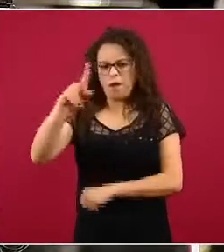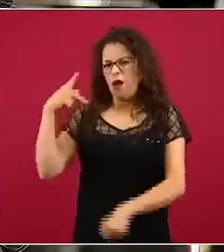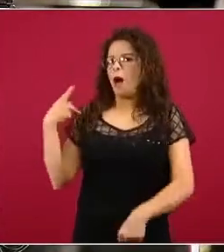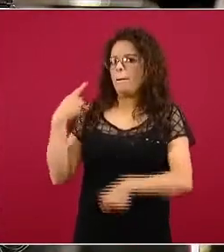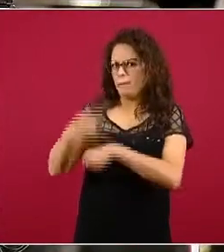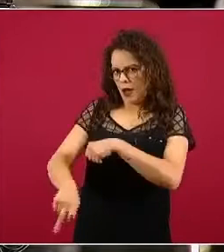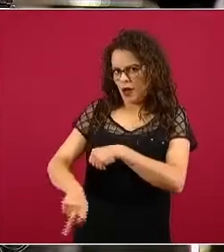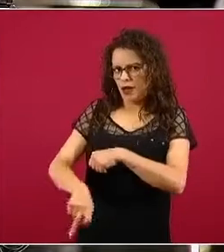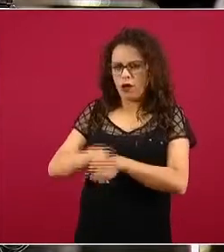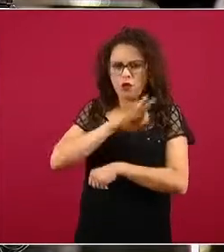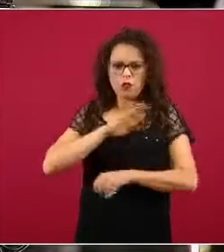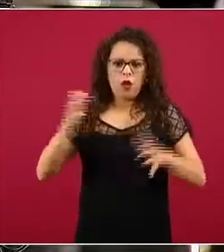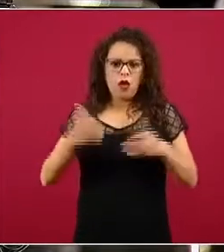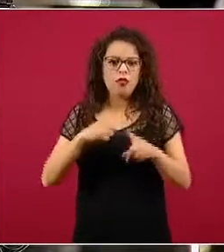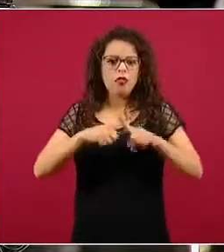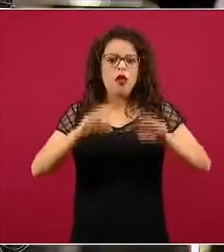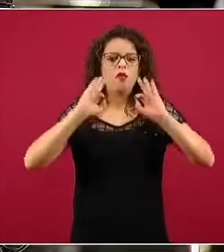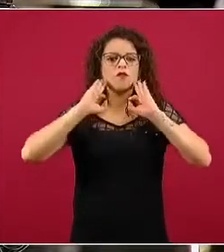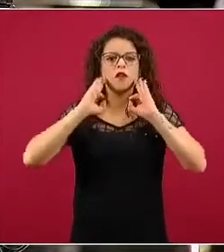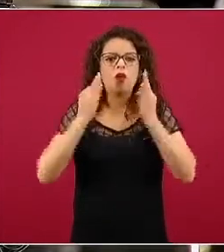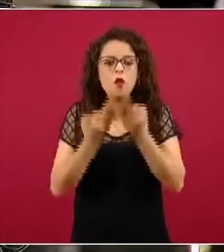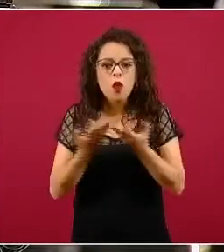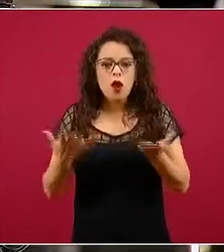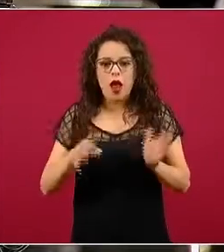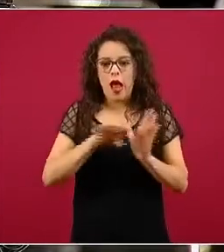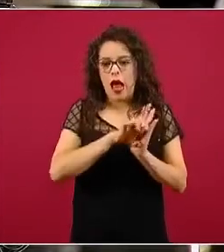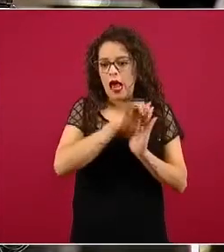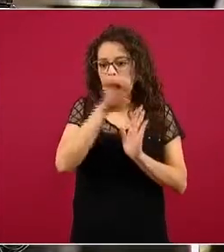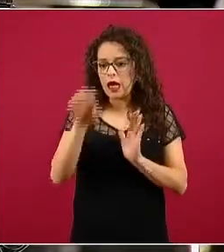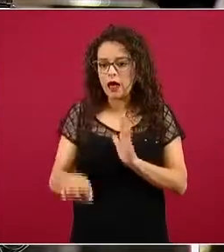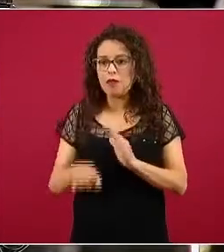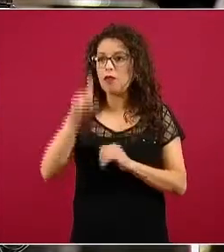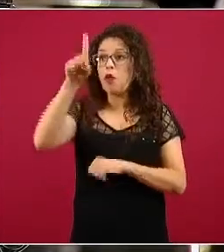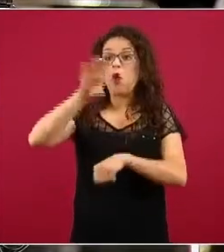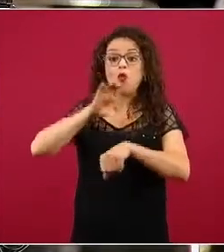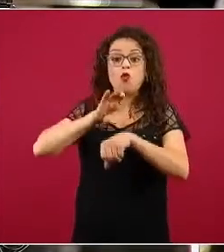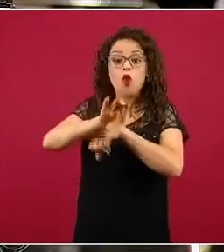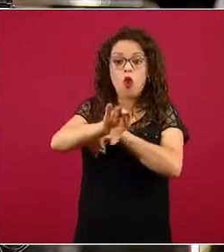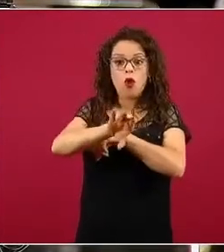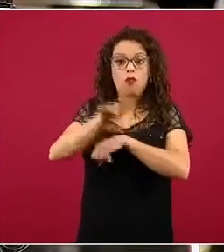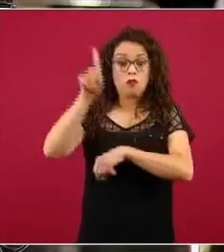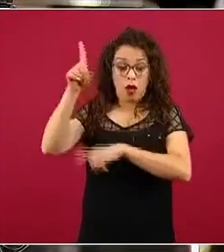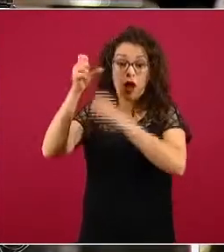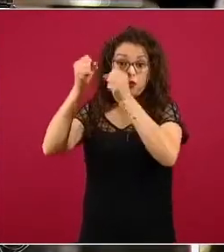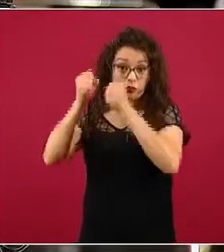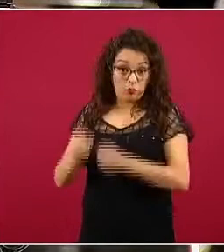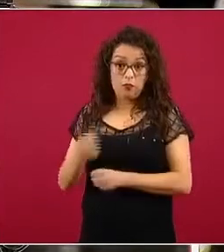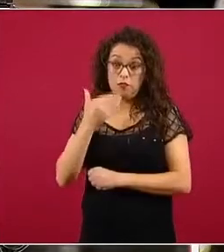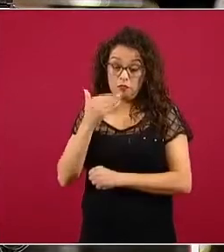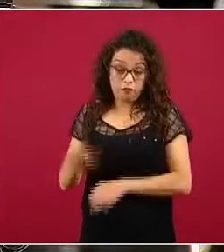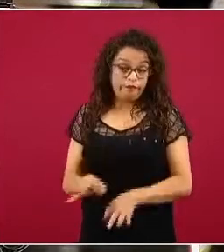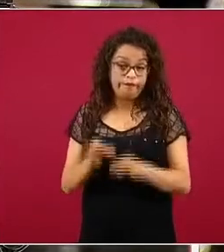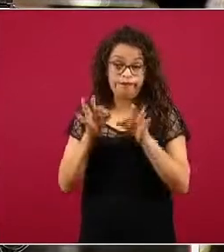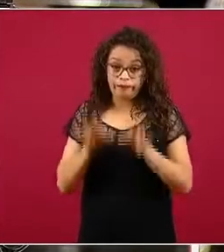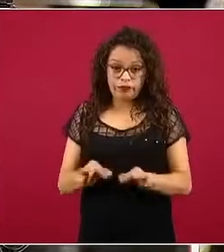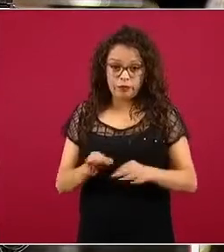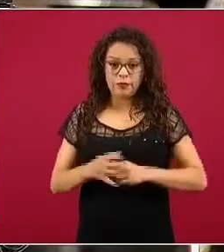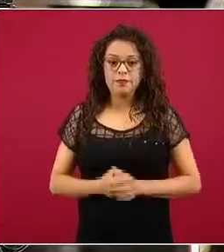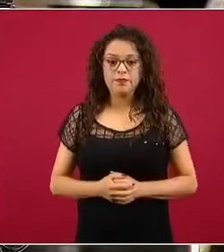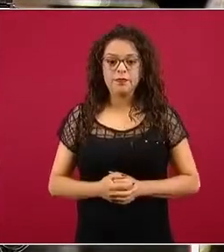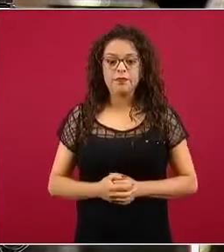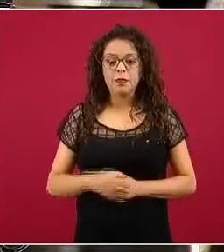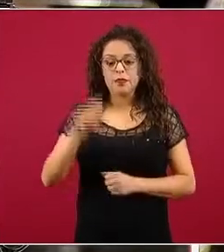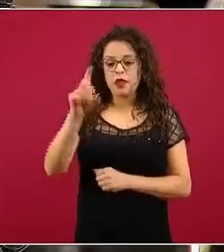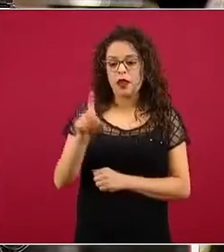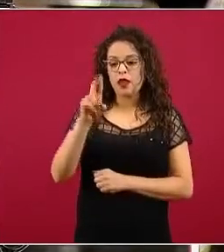hacerlas de otra manera. Se me ocurre un ejemplo como ocurre en Colombia, que son seguras y muy eficaces. Y doctora Lomía, me